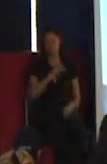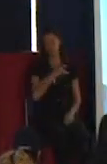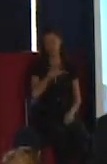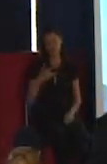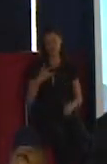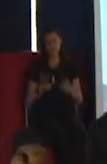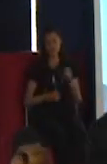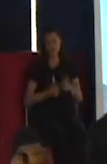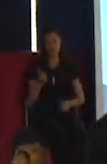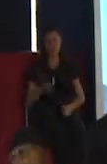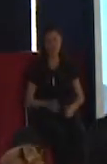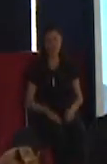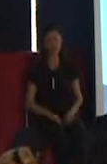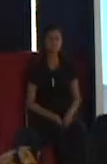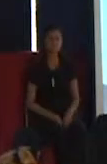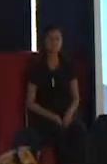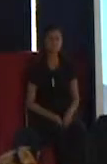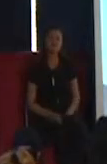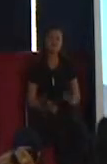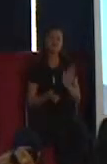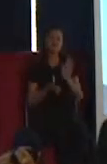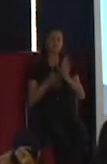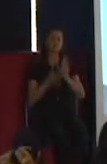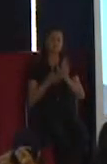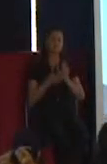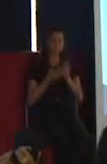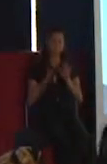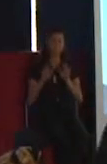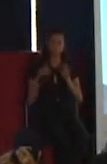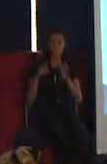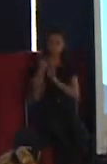es asegurar que los programas de salud